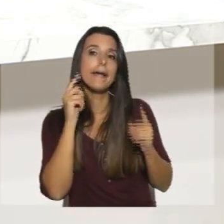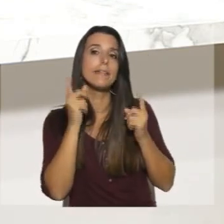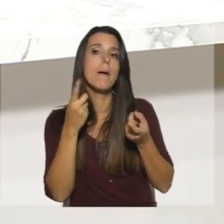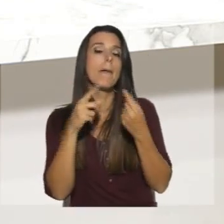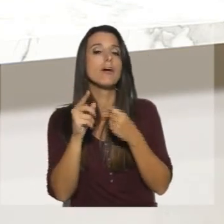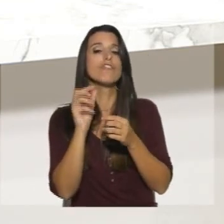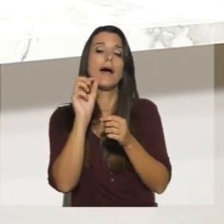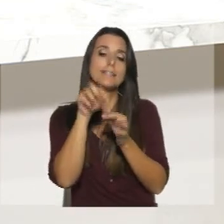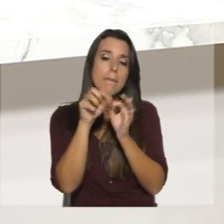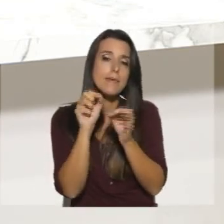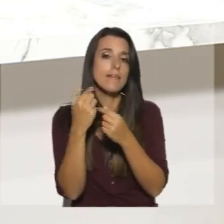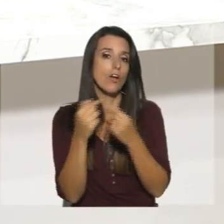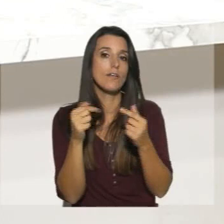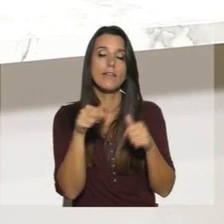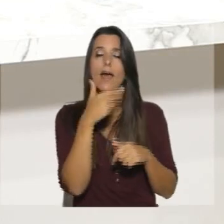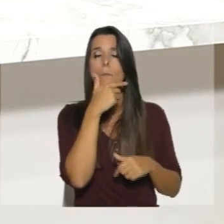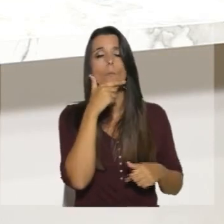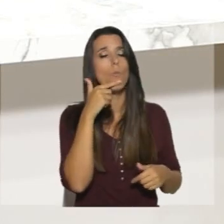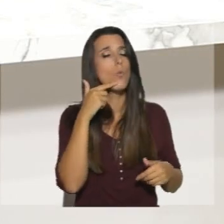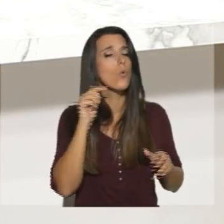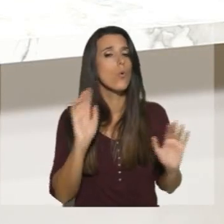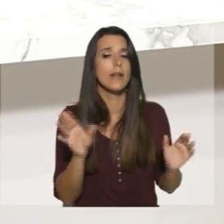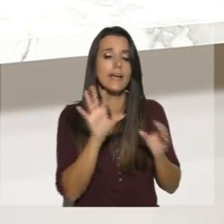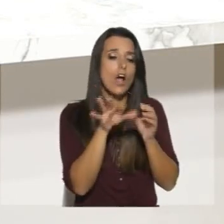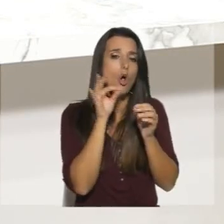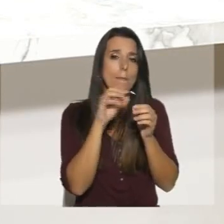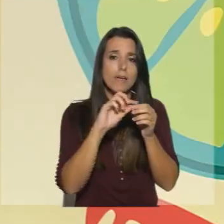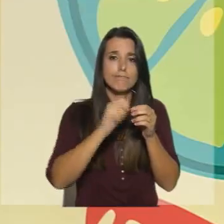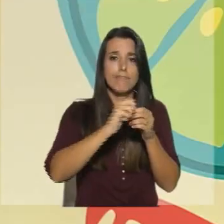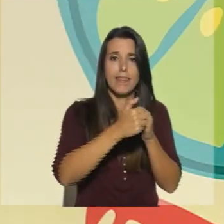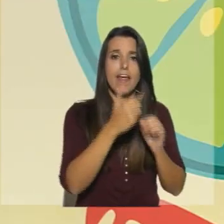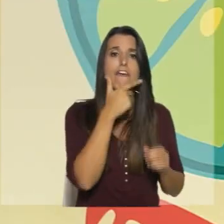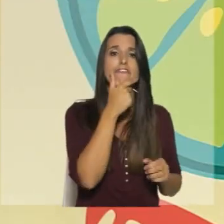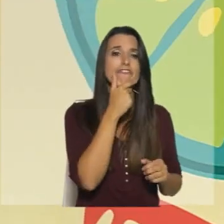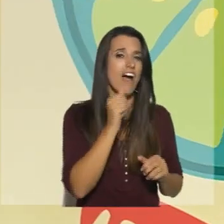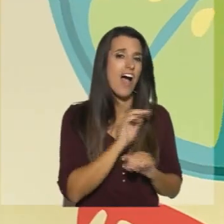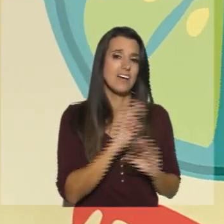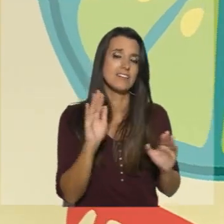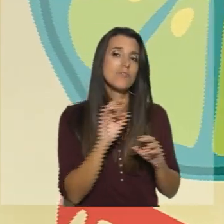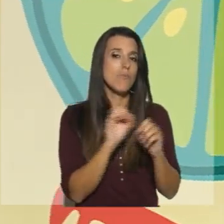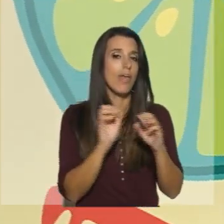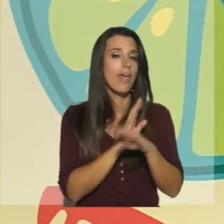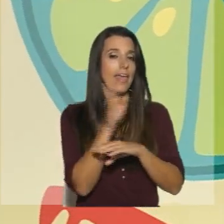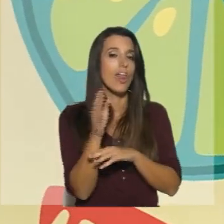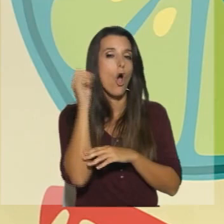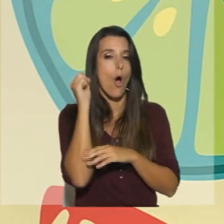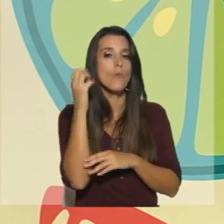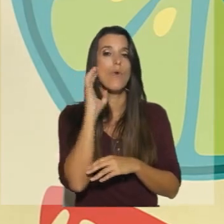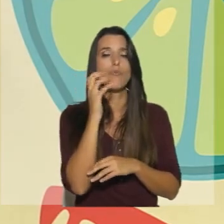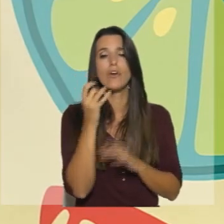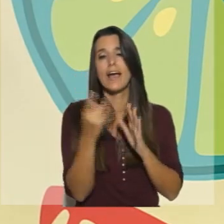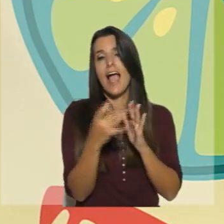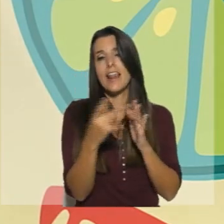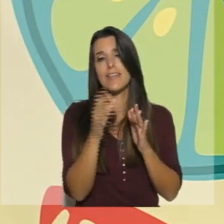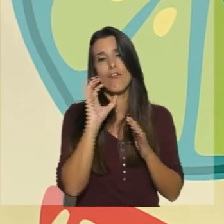la semilla, ya es otra cosa. Estas están riquísimas y bien dulces. Las mandarinas al sol. Pasen por ahí entonces por Frutibus, que tienen las mejores calidades